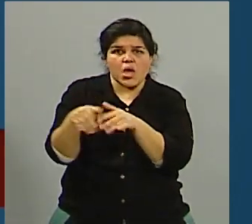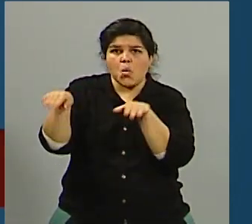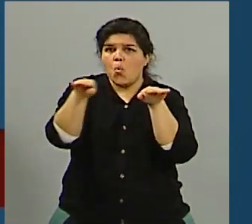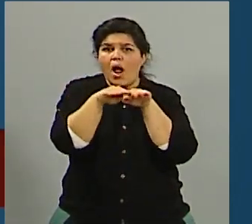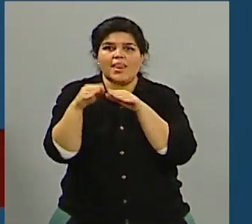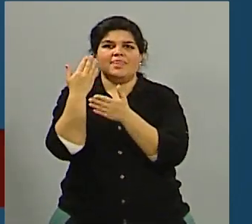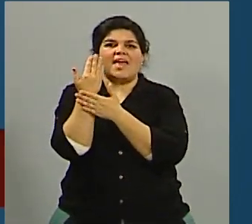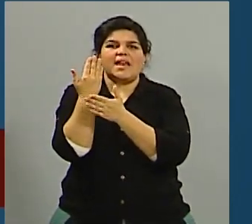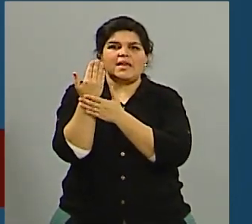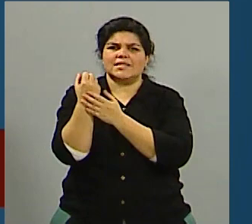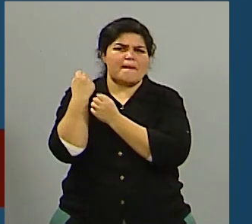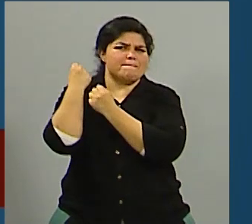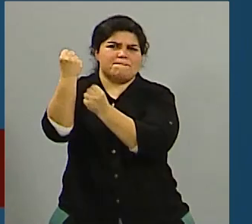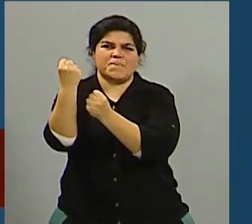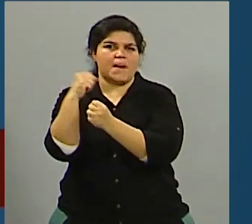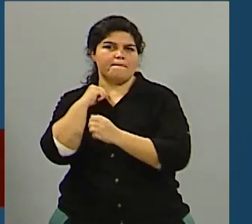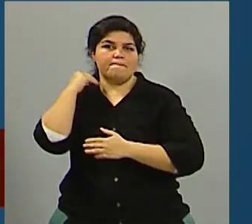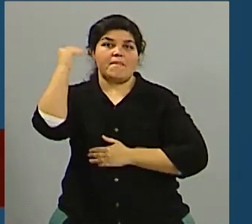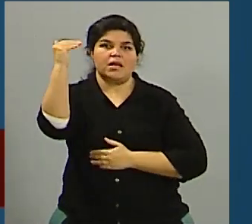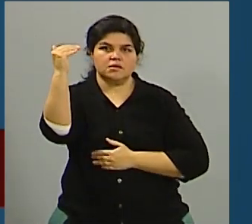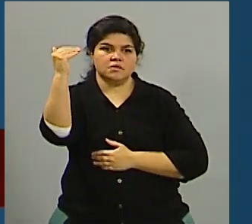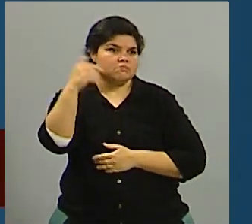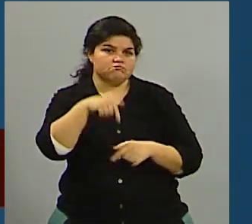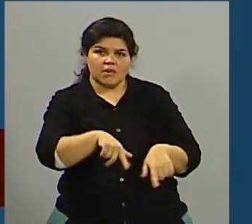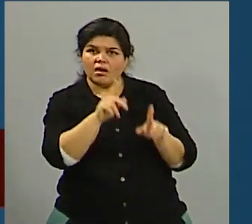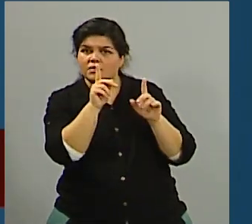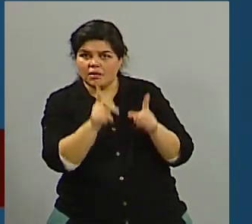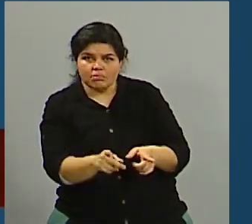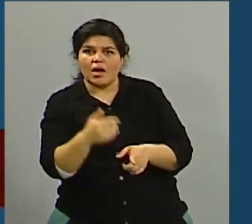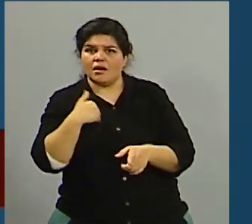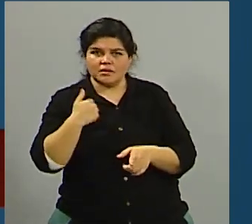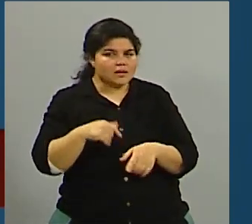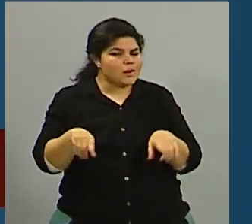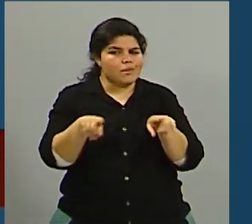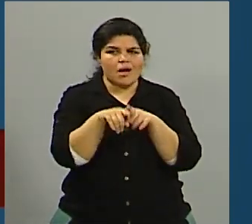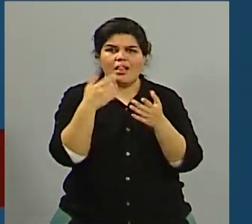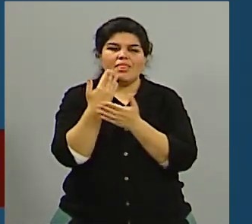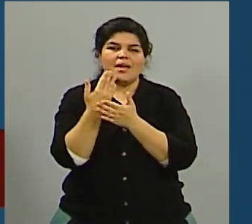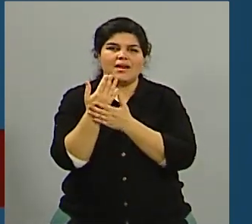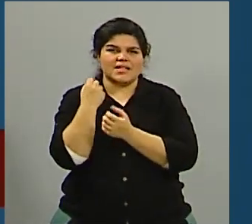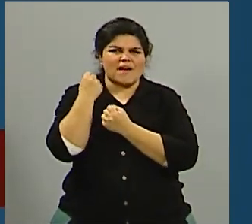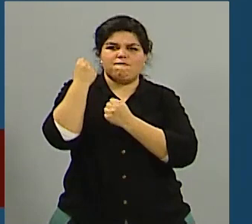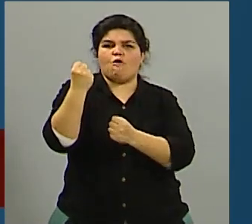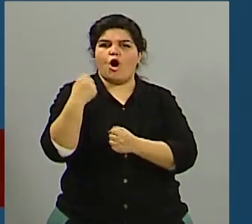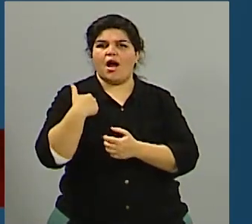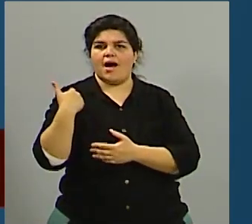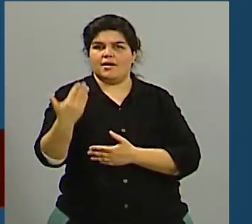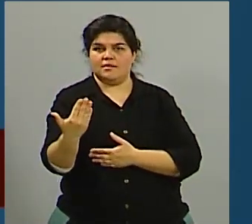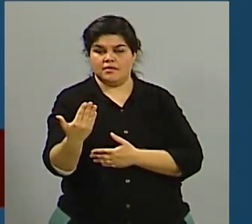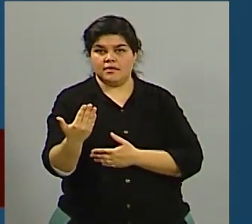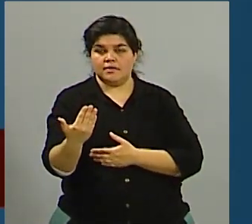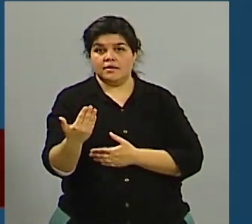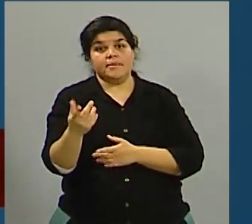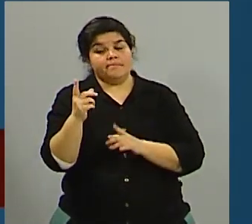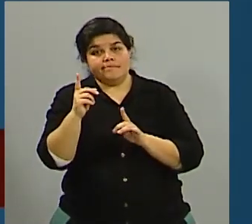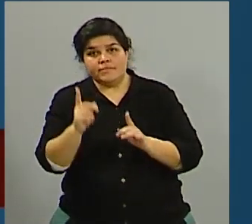también está pasando, con otros aditamentos por ahí más definidos en